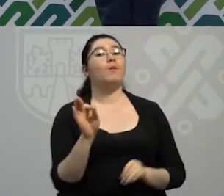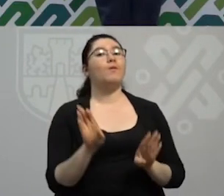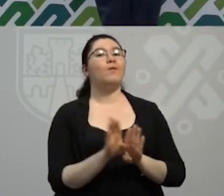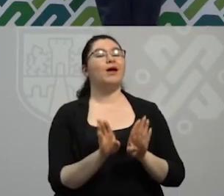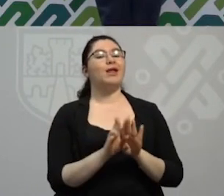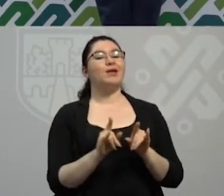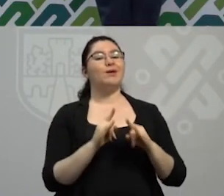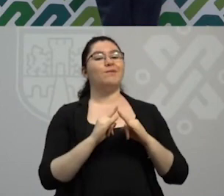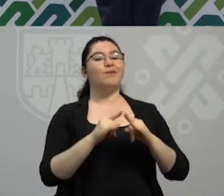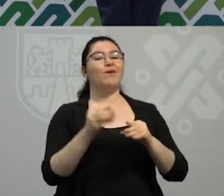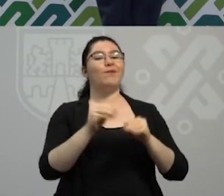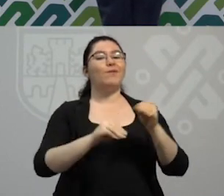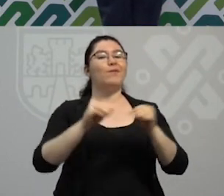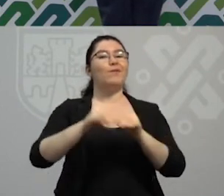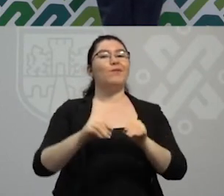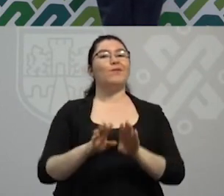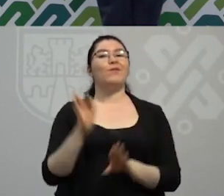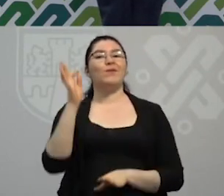performance.